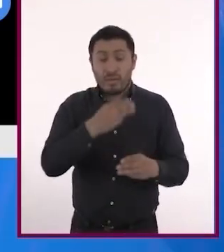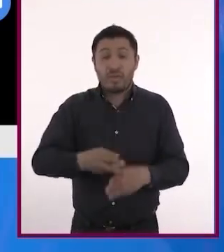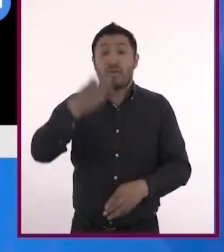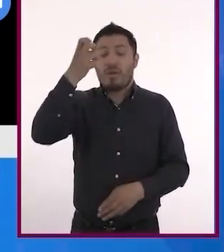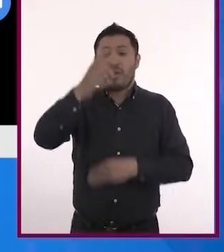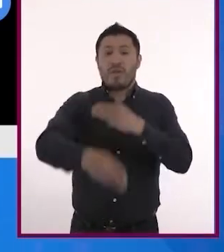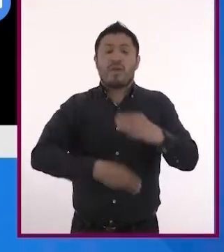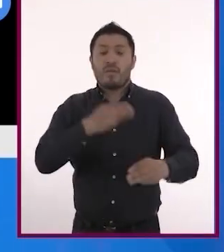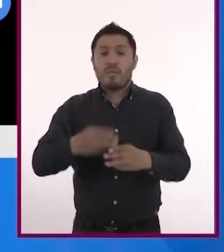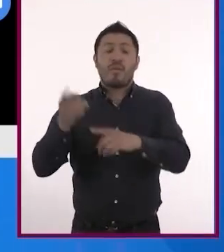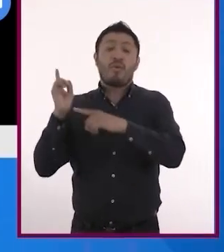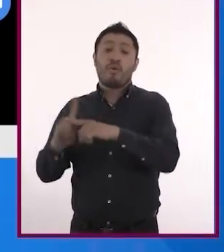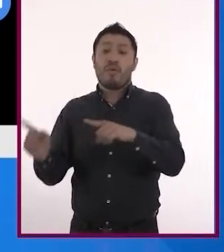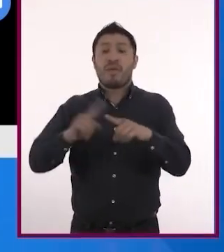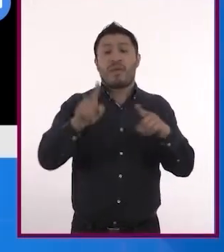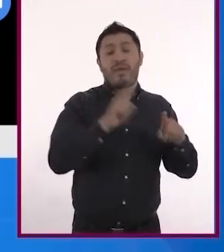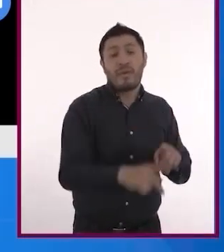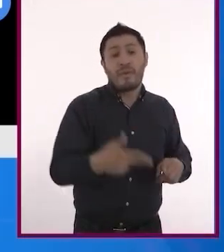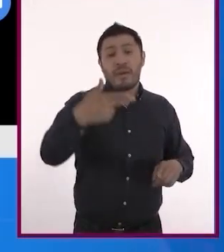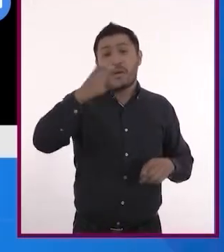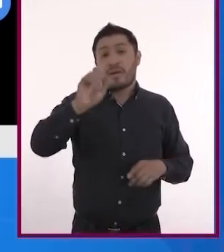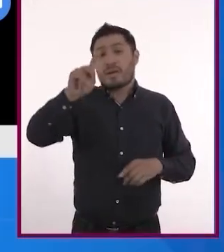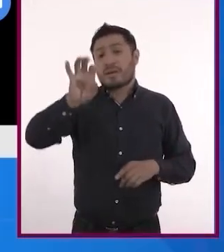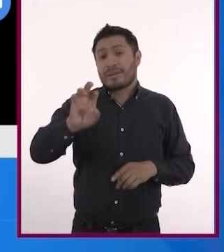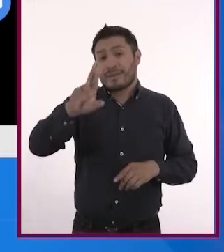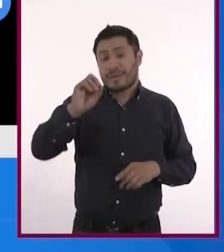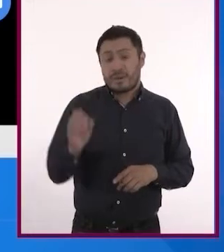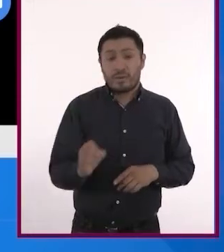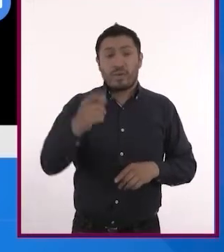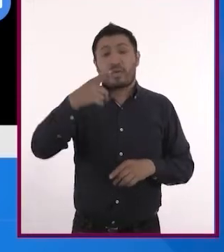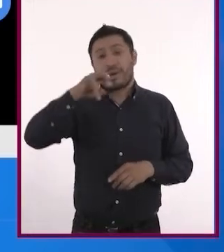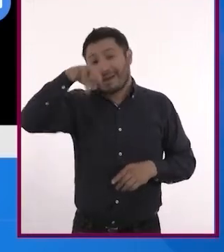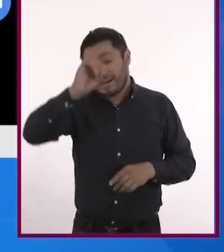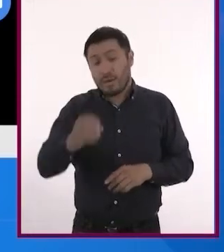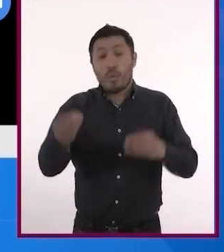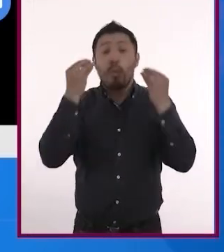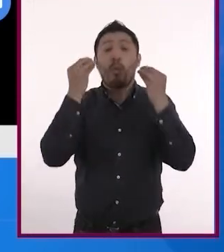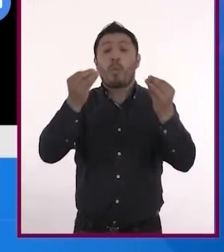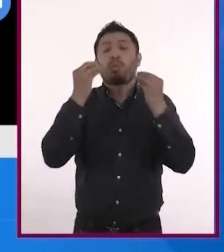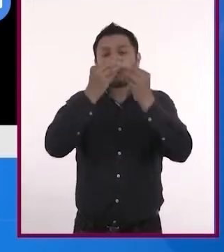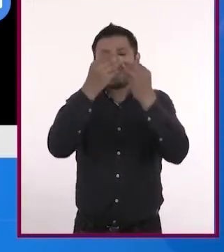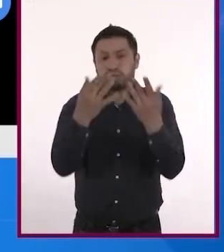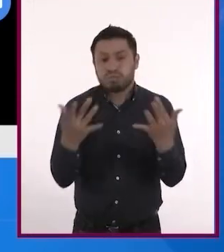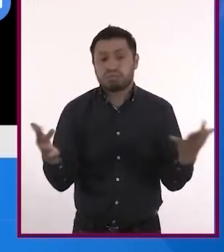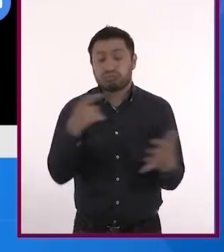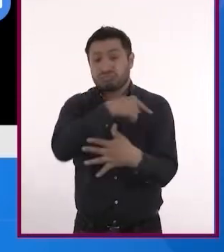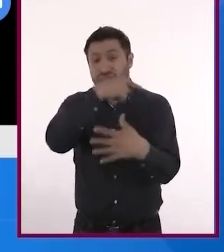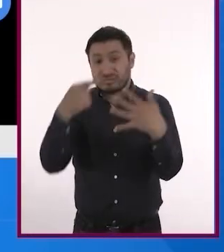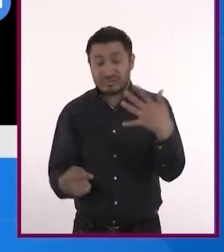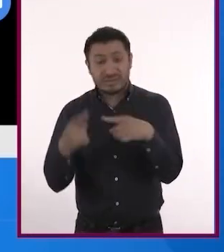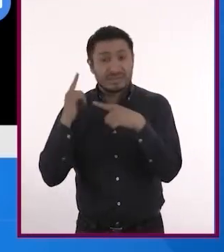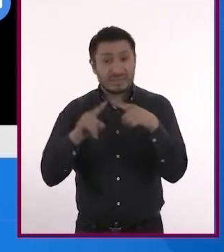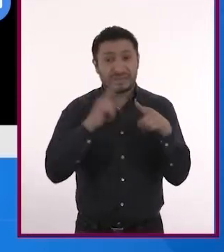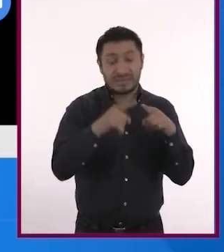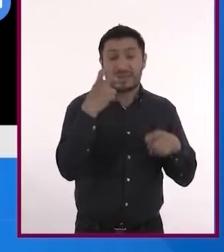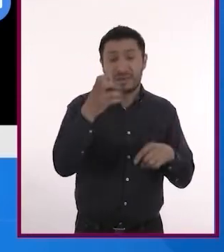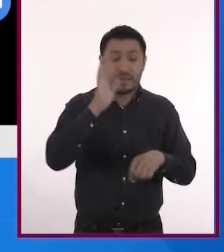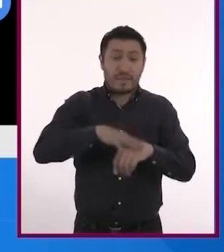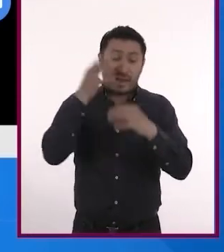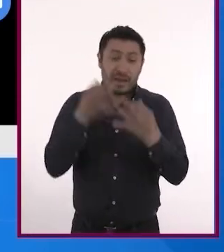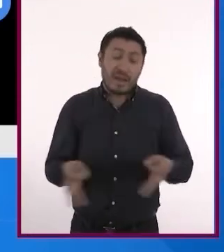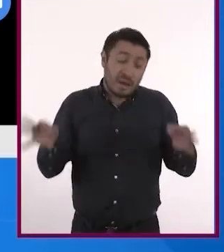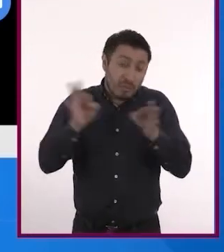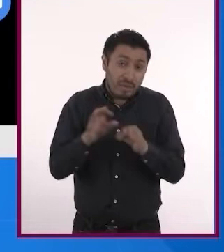diverso, heterogéneo, con muchas diferencias, y eso es lo más rico de este mundo. En la sociedad